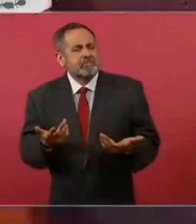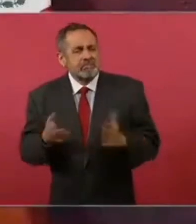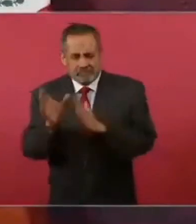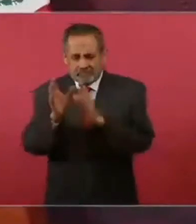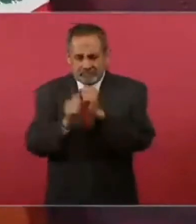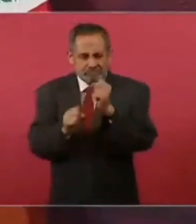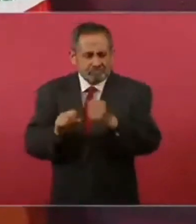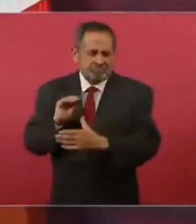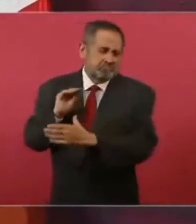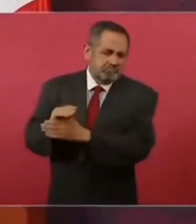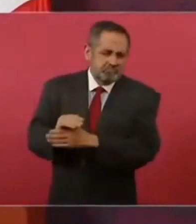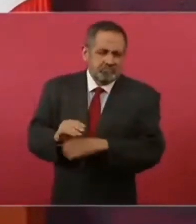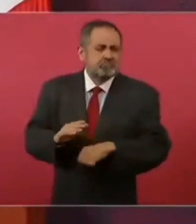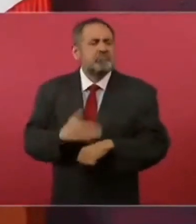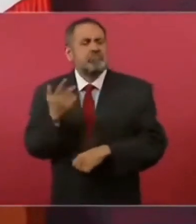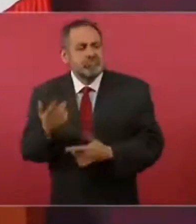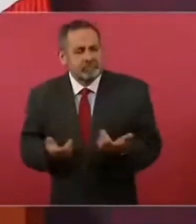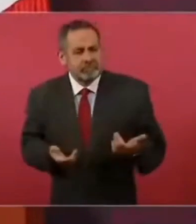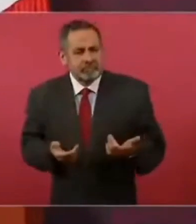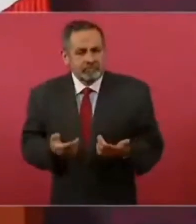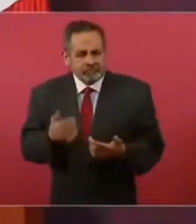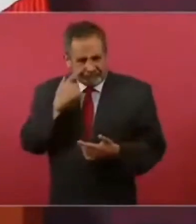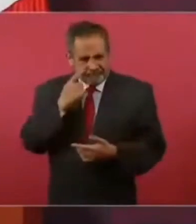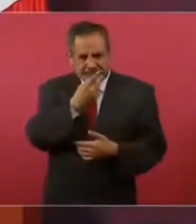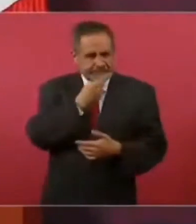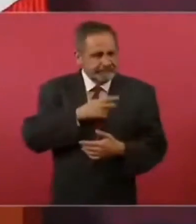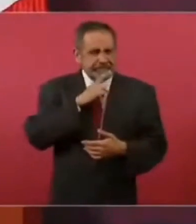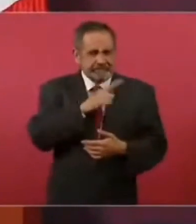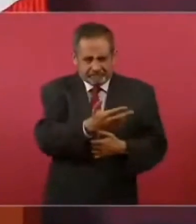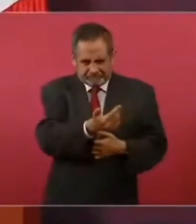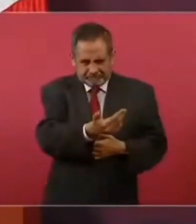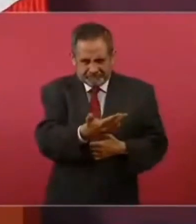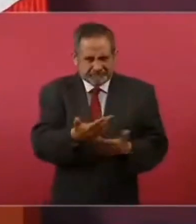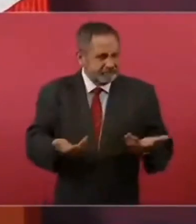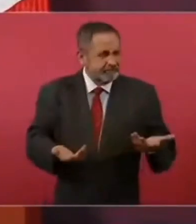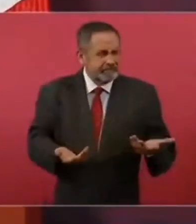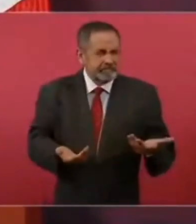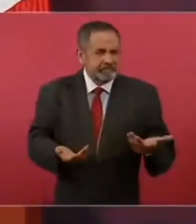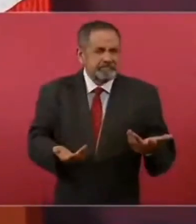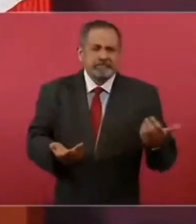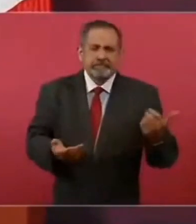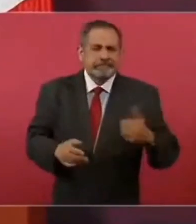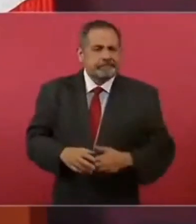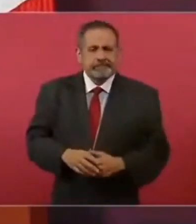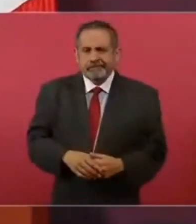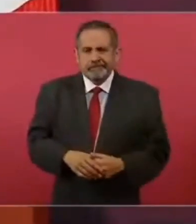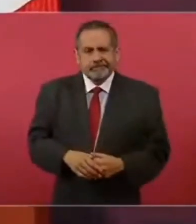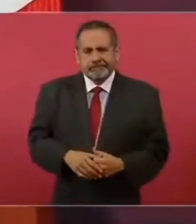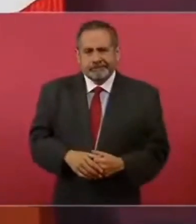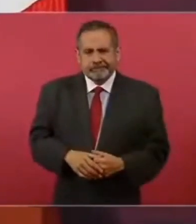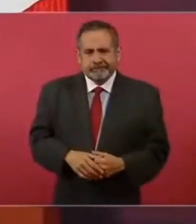la constitución a ver cuál es